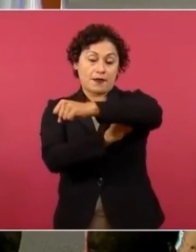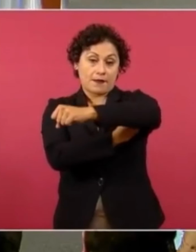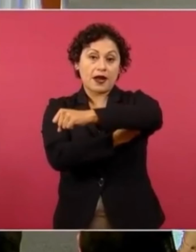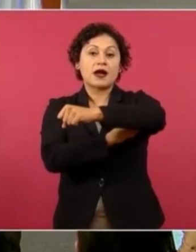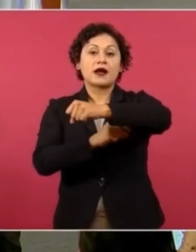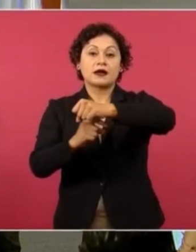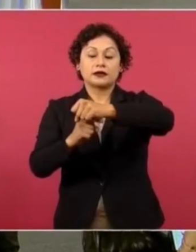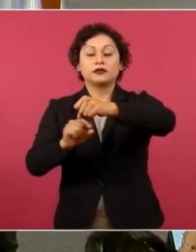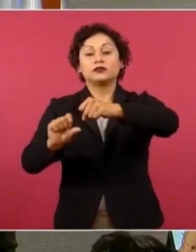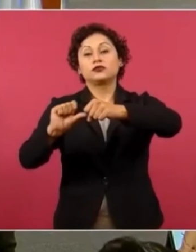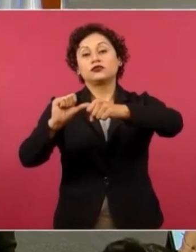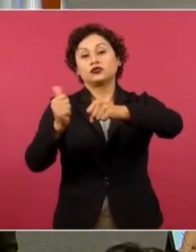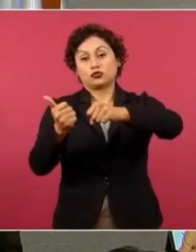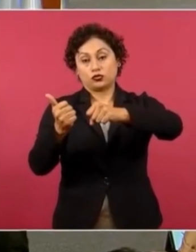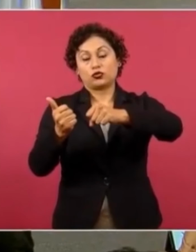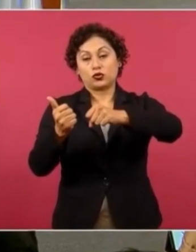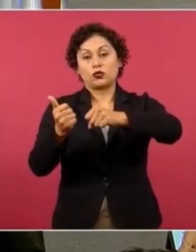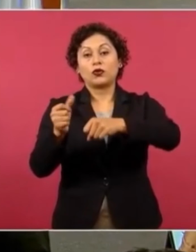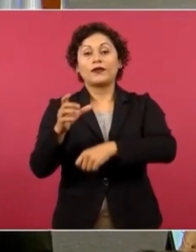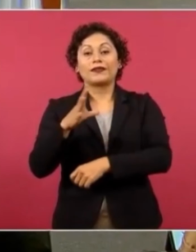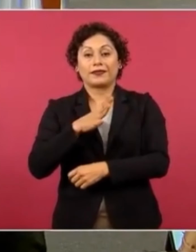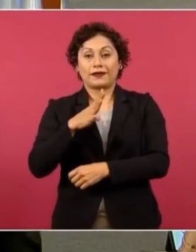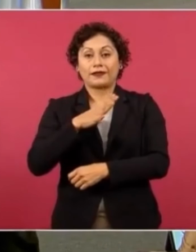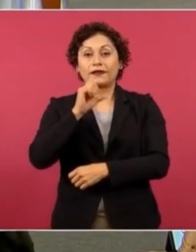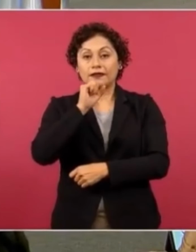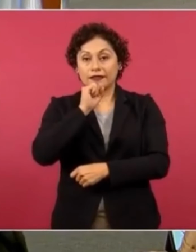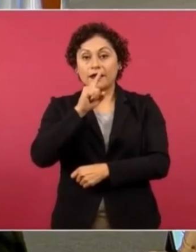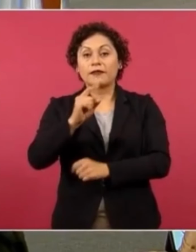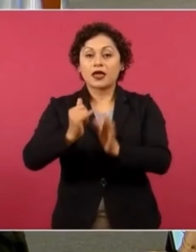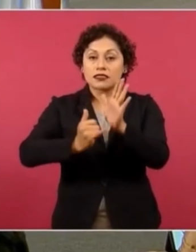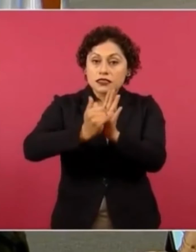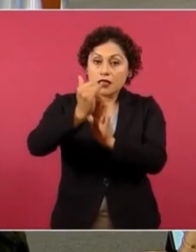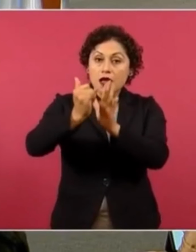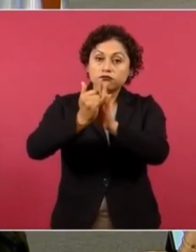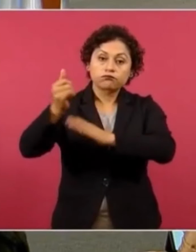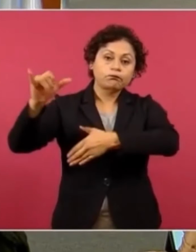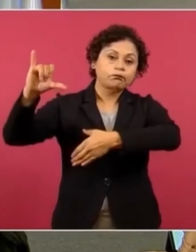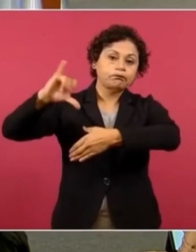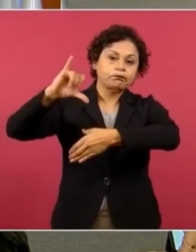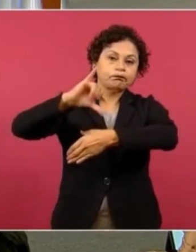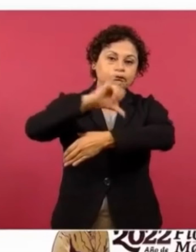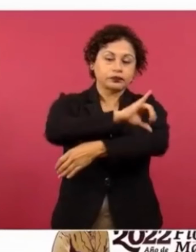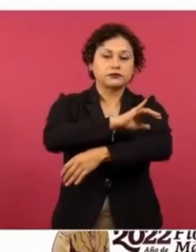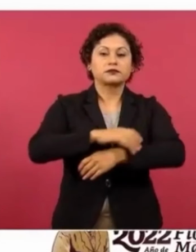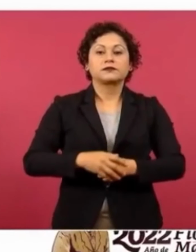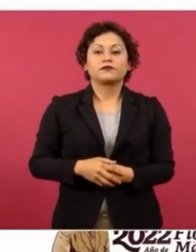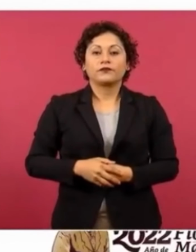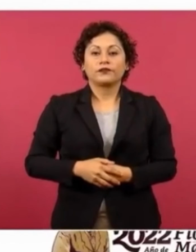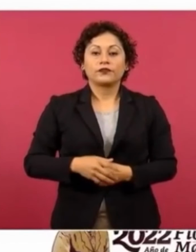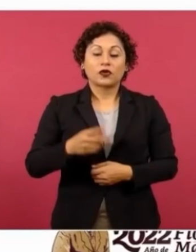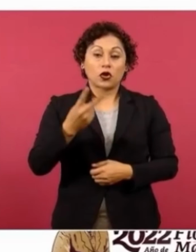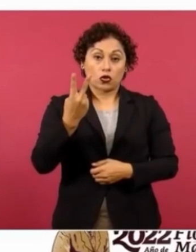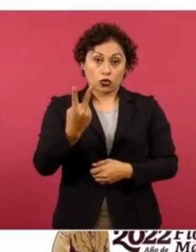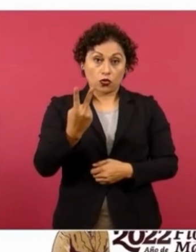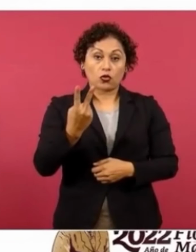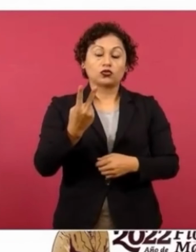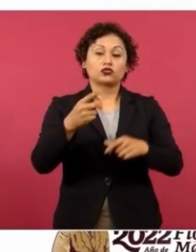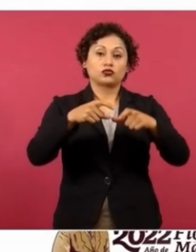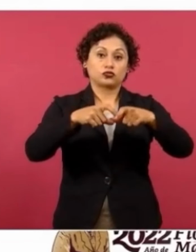unos carritos que van permitiendo el colado en sitio. Son largos dobles voladizos